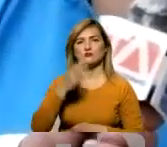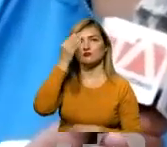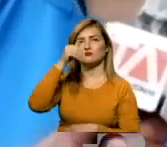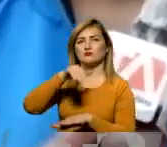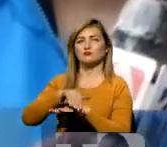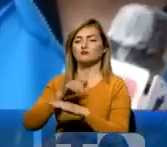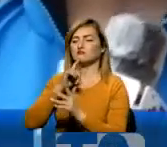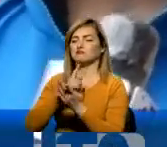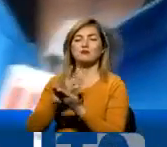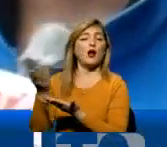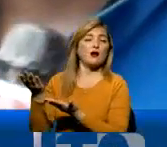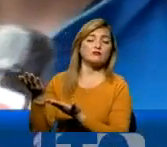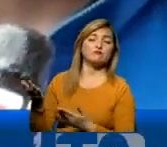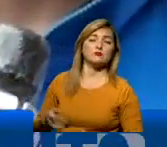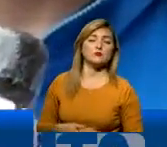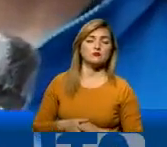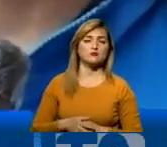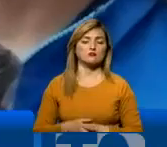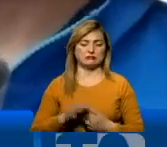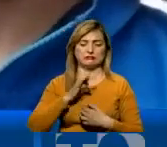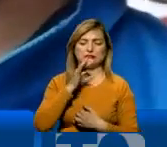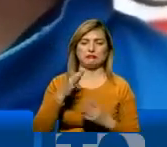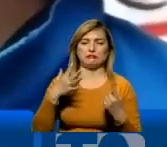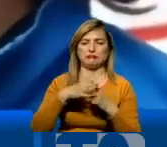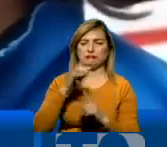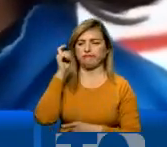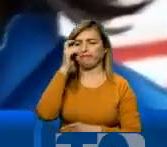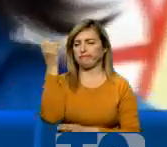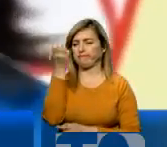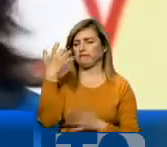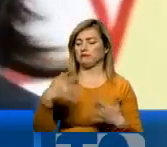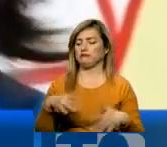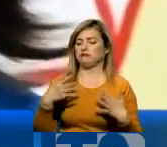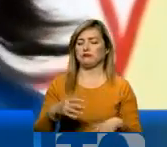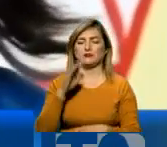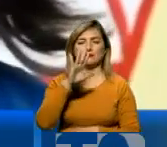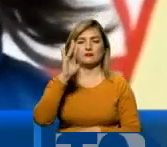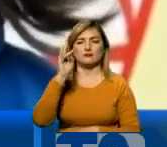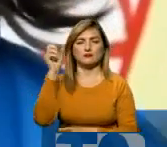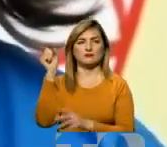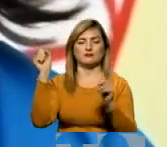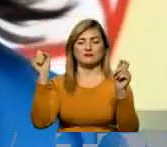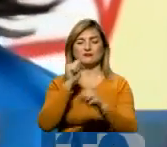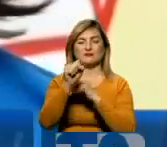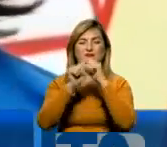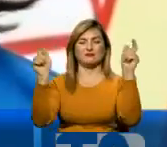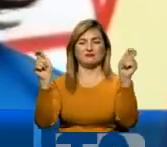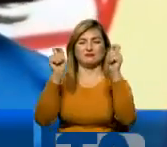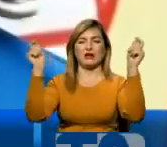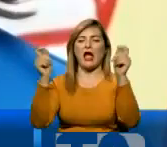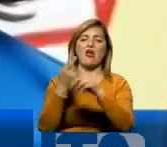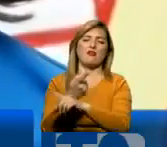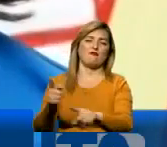tardes, sí, efectivamente, pues esta pandemia, esta situación emergente nos ha llevado a celebrar los 57 años de nuestra institución de una manera